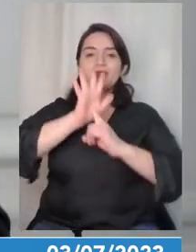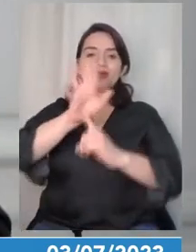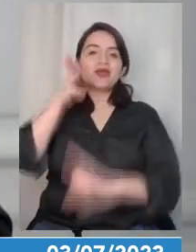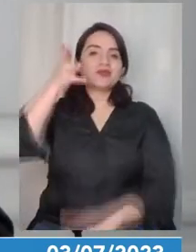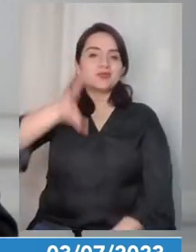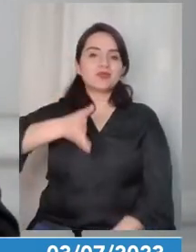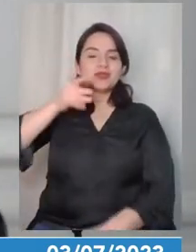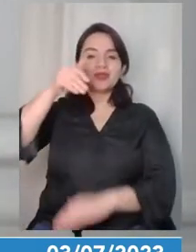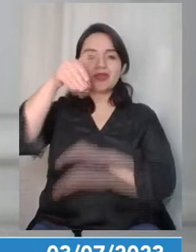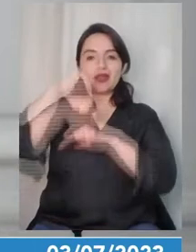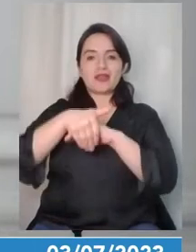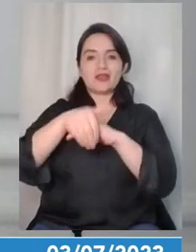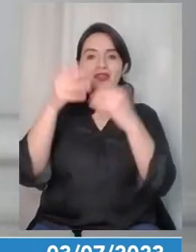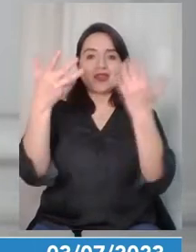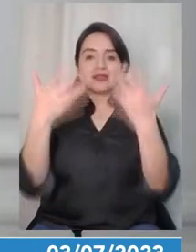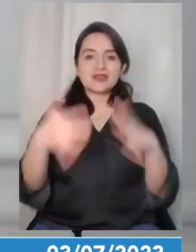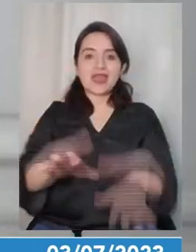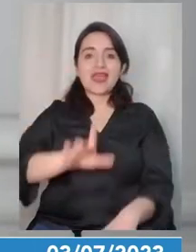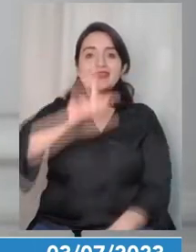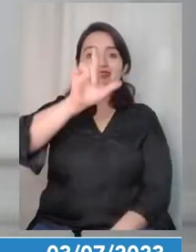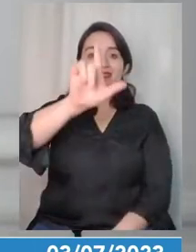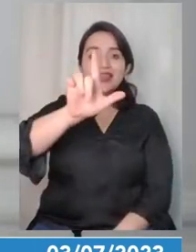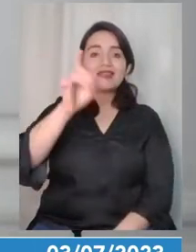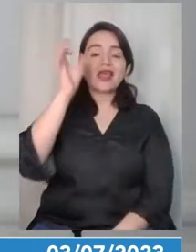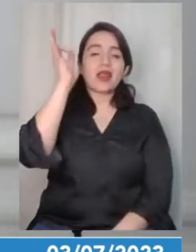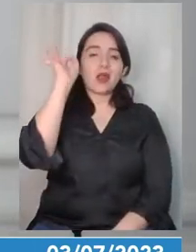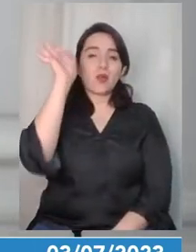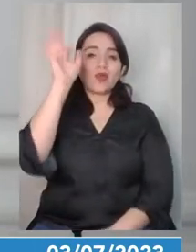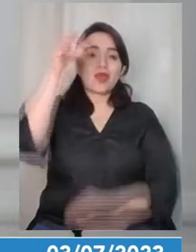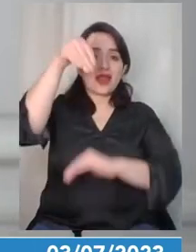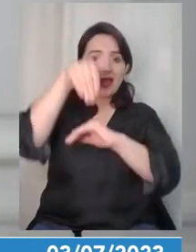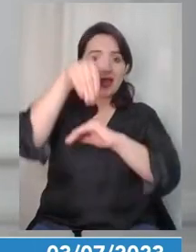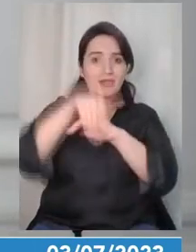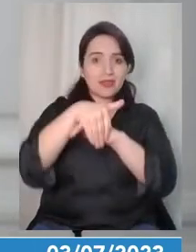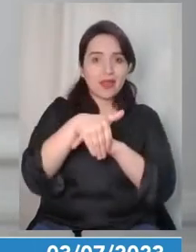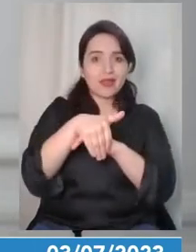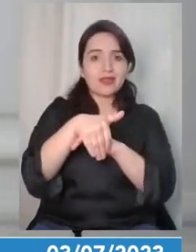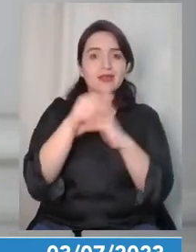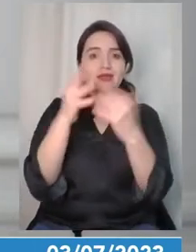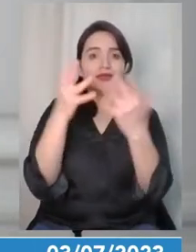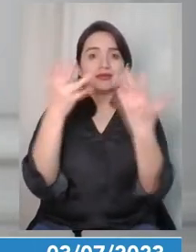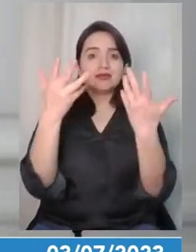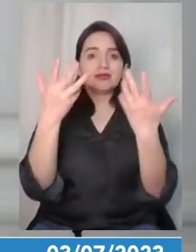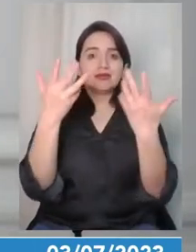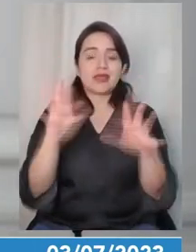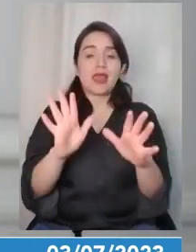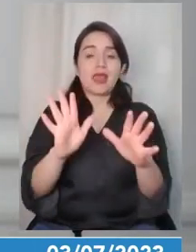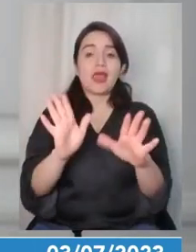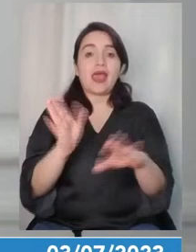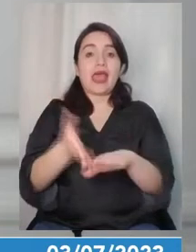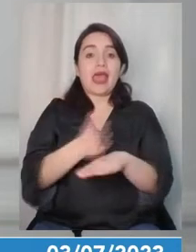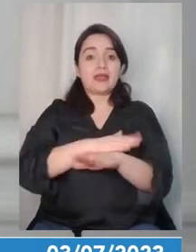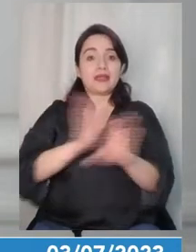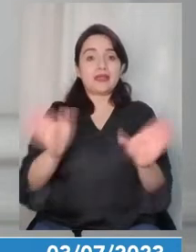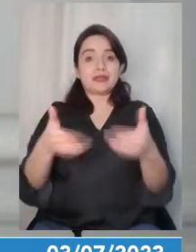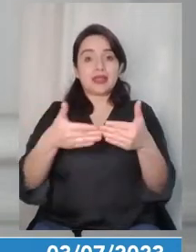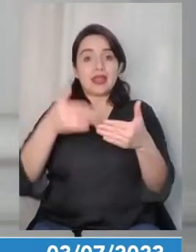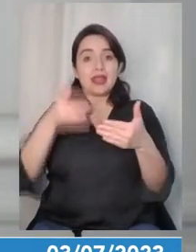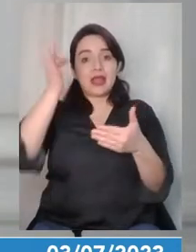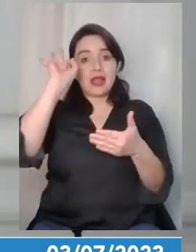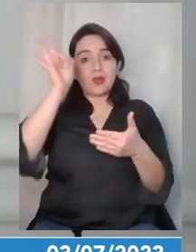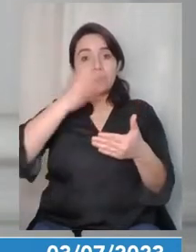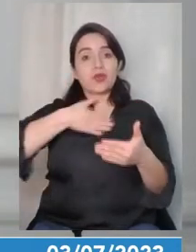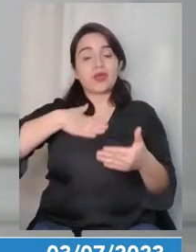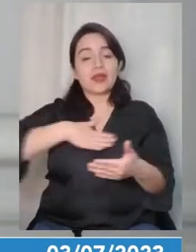Llevamos 7 audiencias ya en esta tarde. Antes de cerrar la sesión, quería tomar el acuerdo. Para